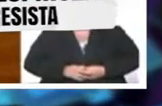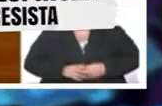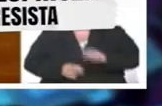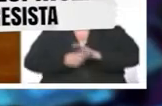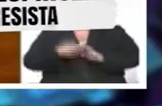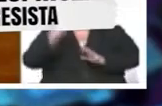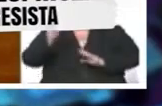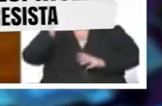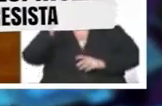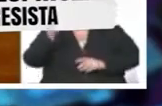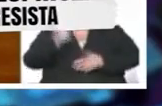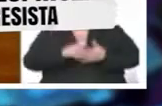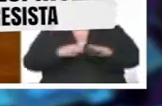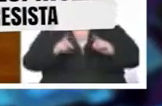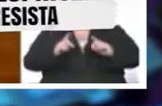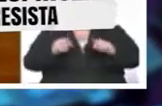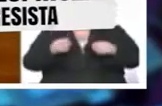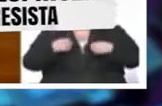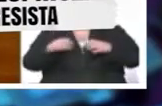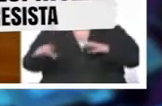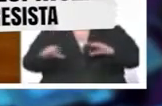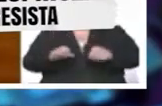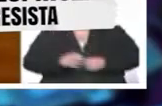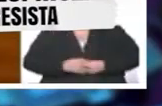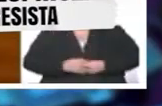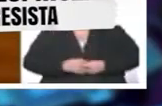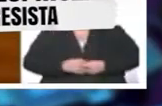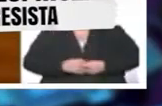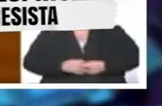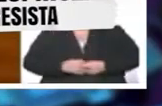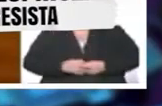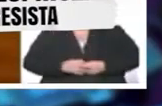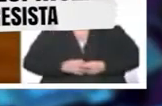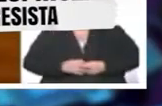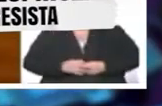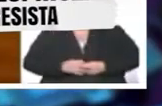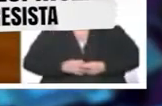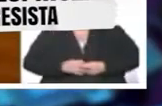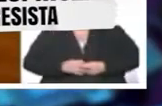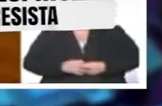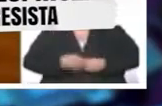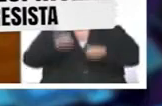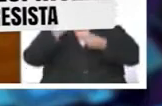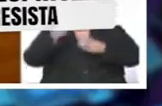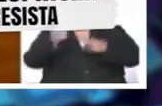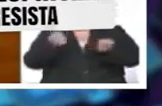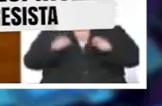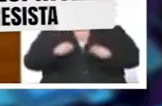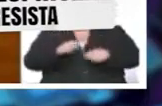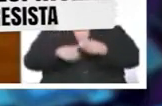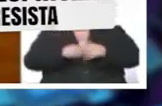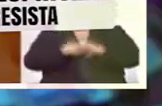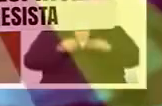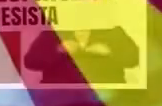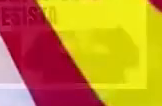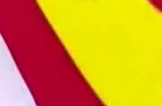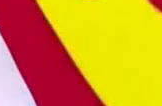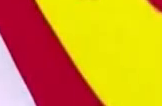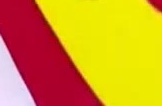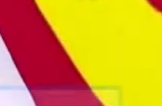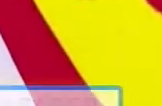Entonces yo creo que por qué no hacemos digamos caso deificado y postergamos esta